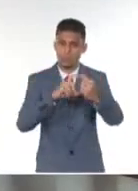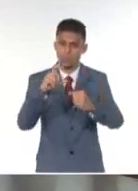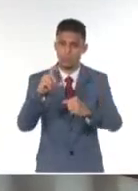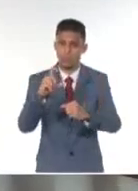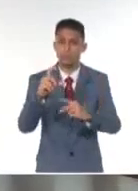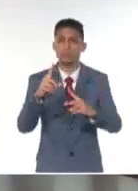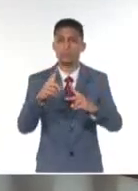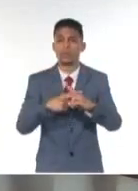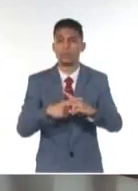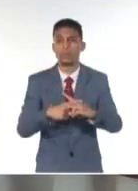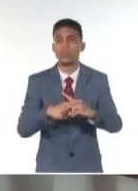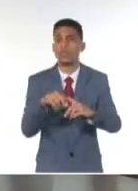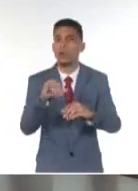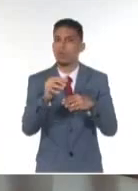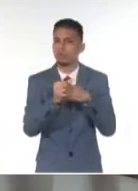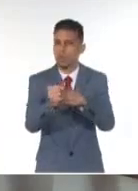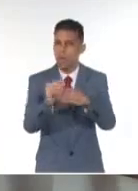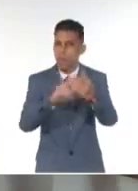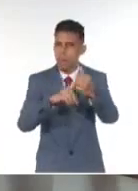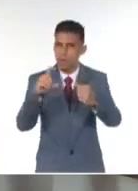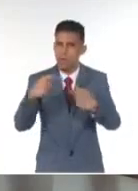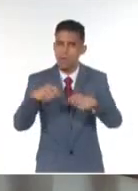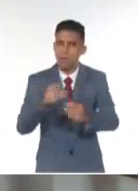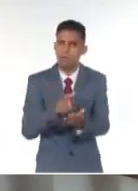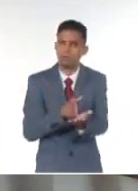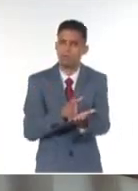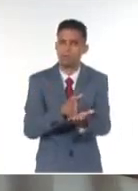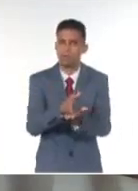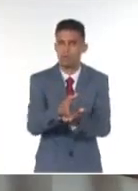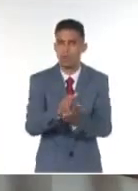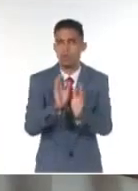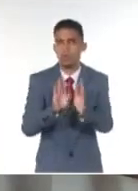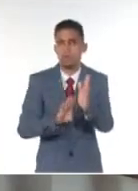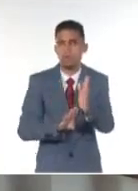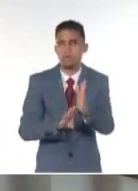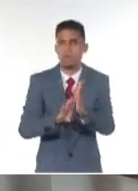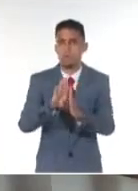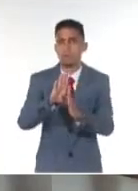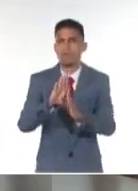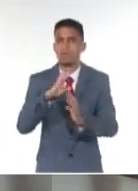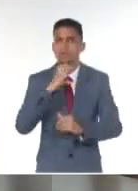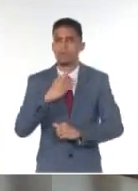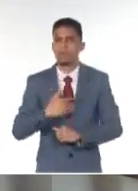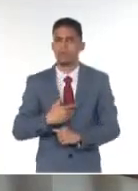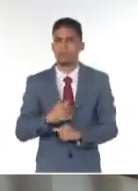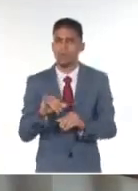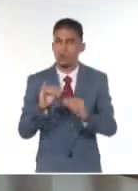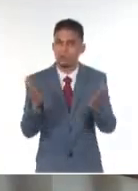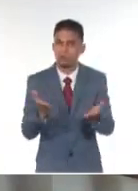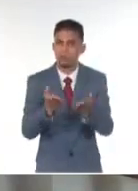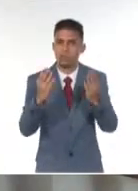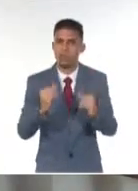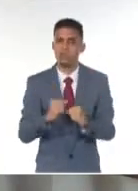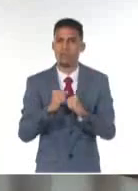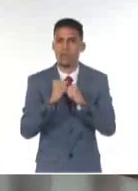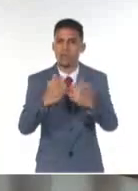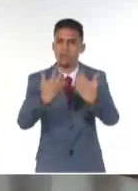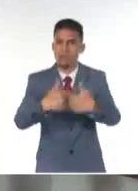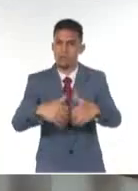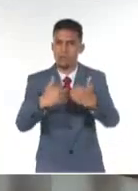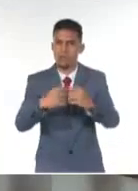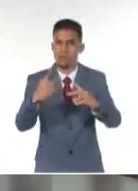conducción desde el partido, continuar avanzando en el desarrollo de las fuerzas productivas y la